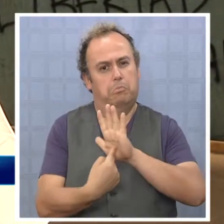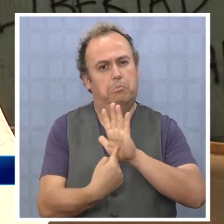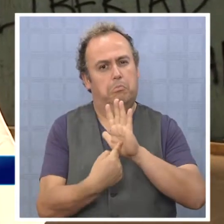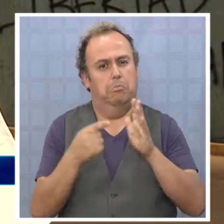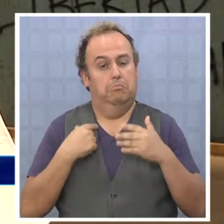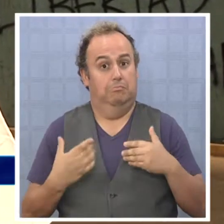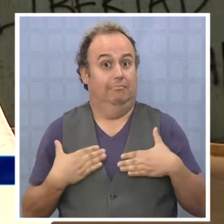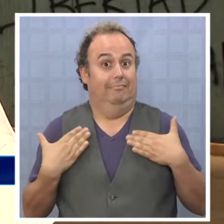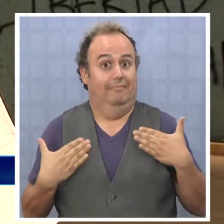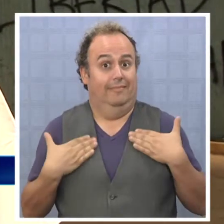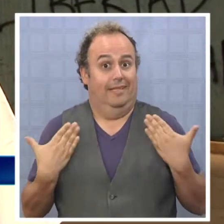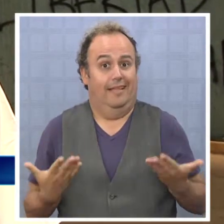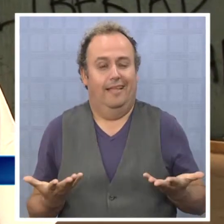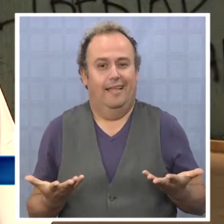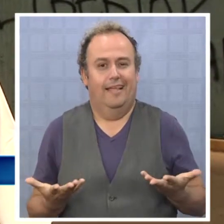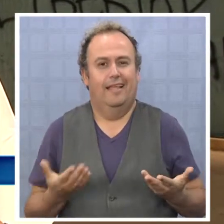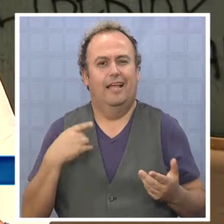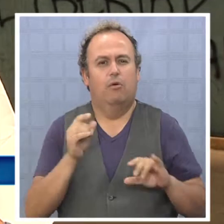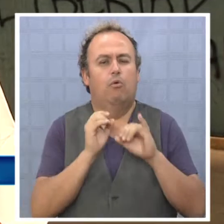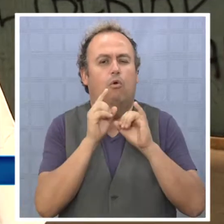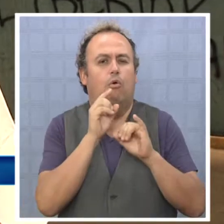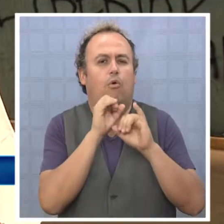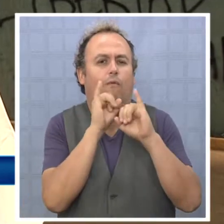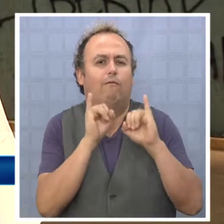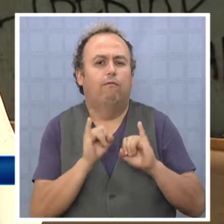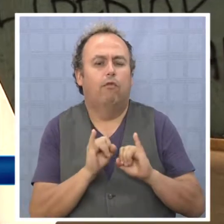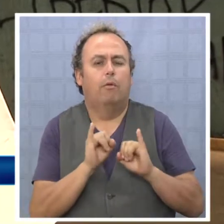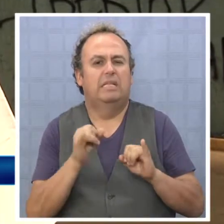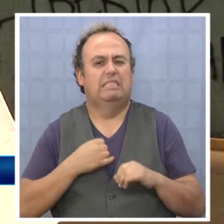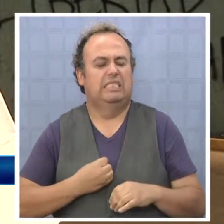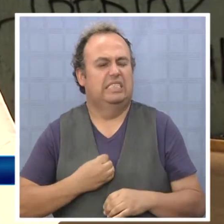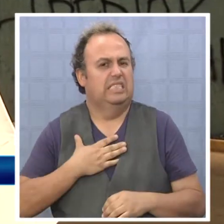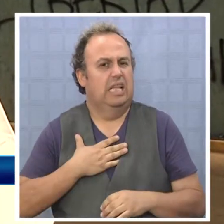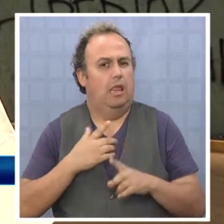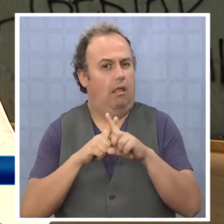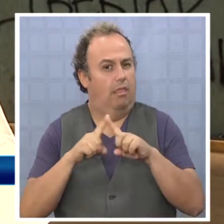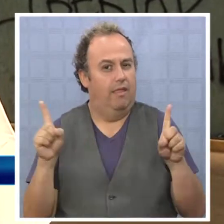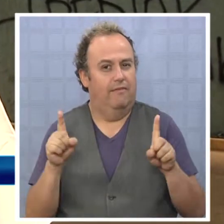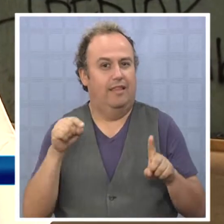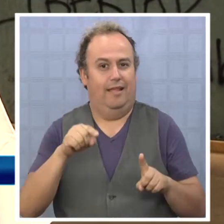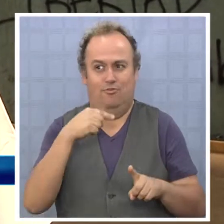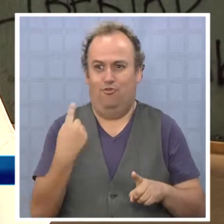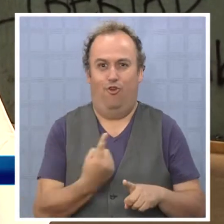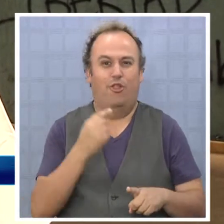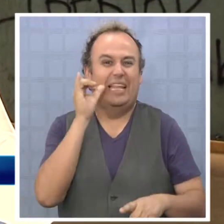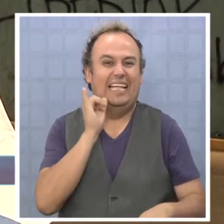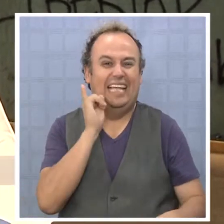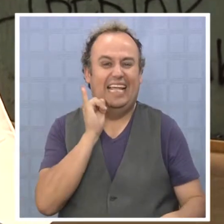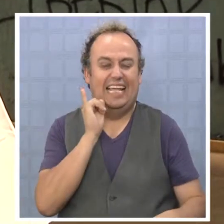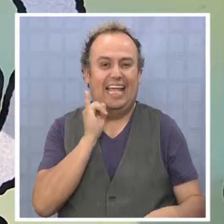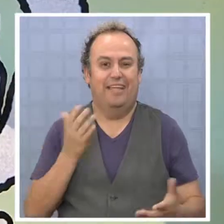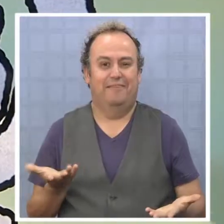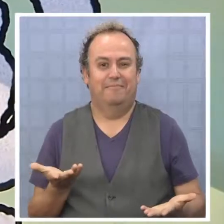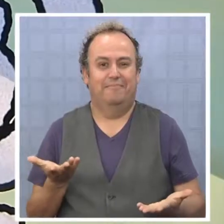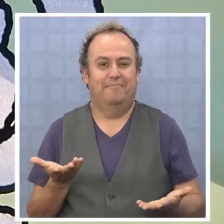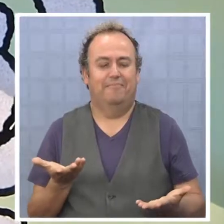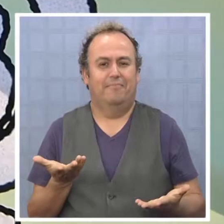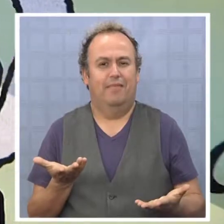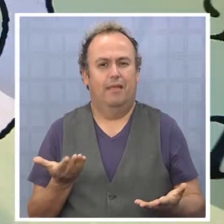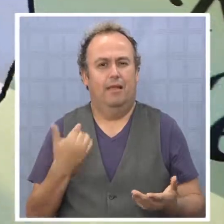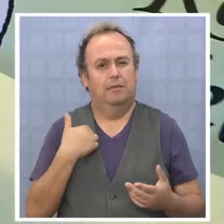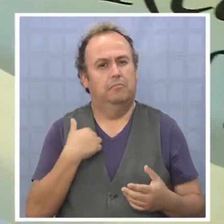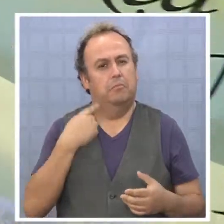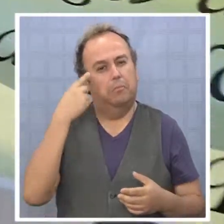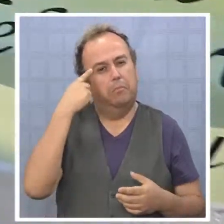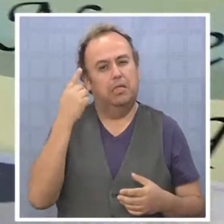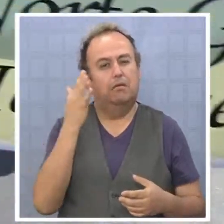un entusiasmo, una forma de sentir ya distinta acá de los iquiqueños, y eso augura